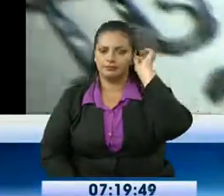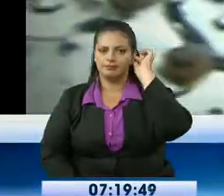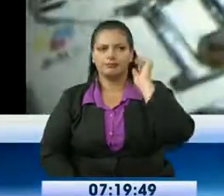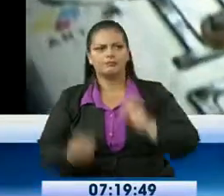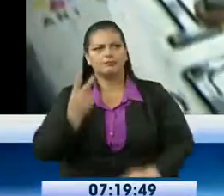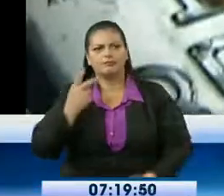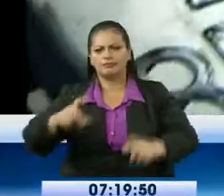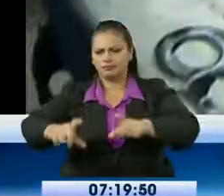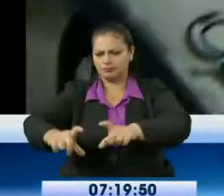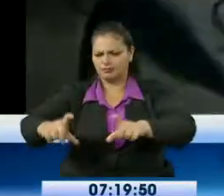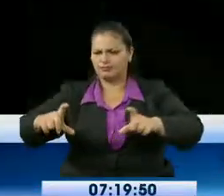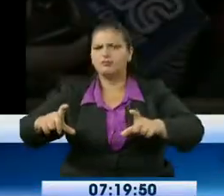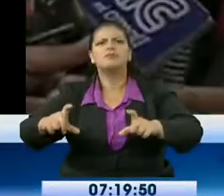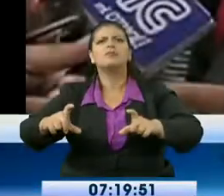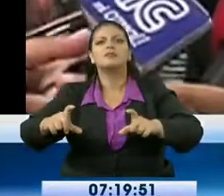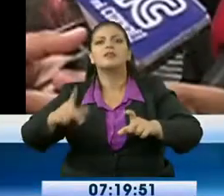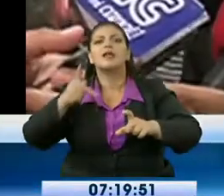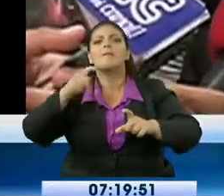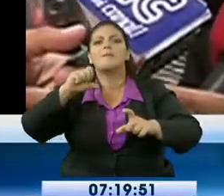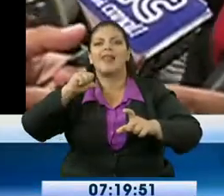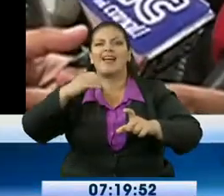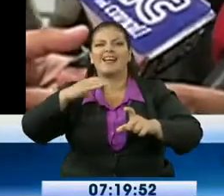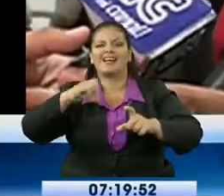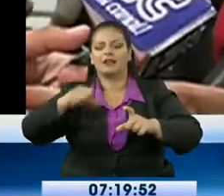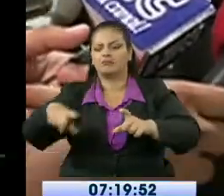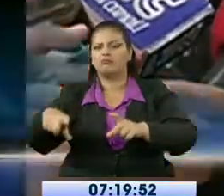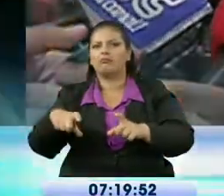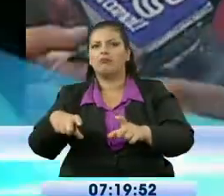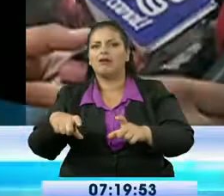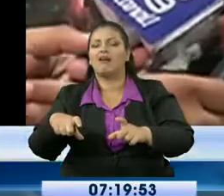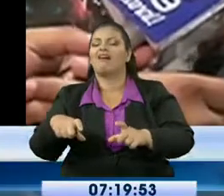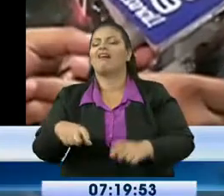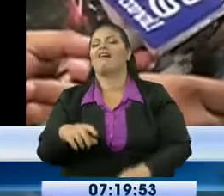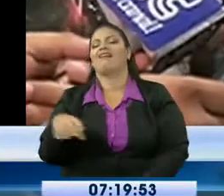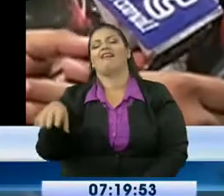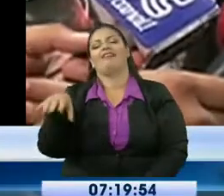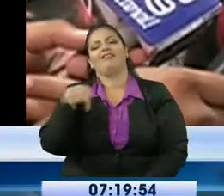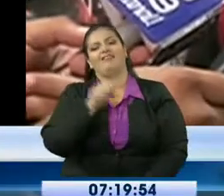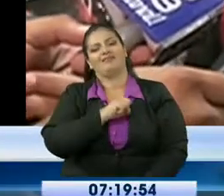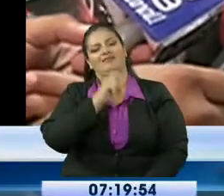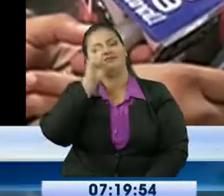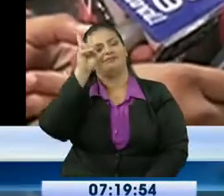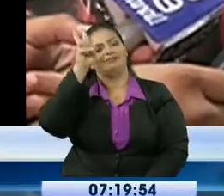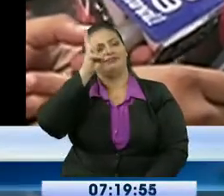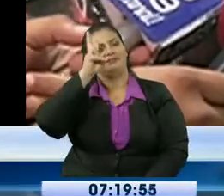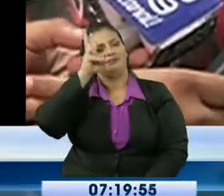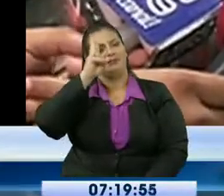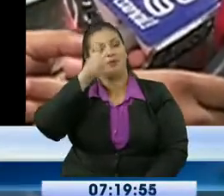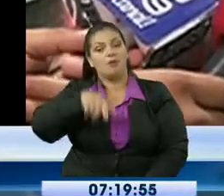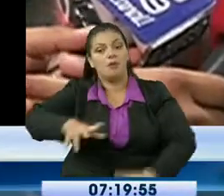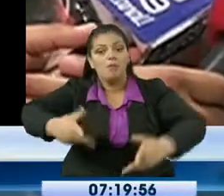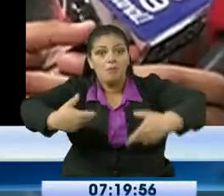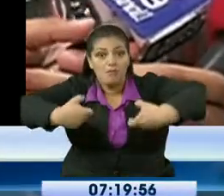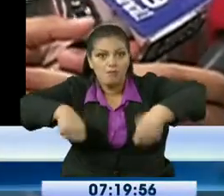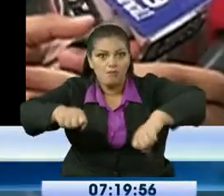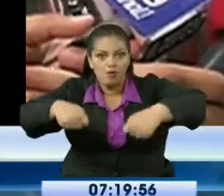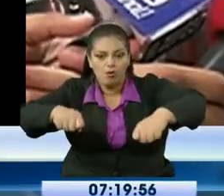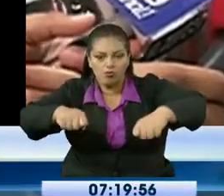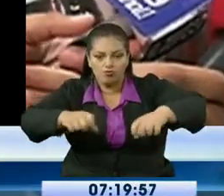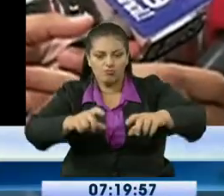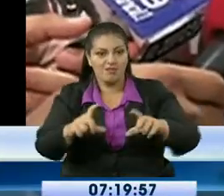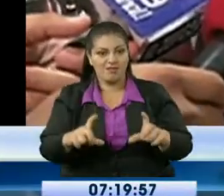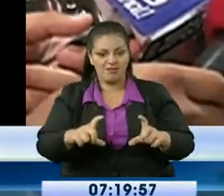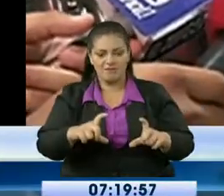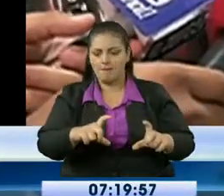placas de la motocicleta. Bueno, este es el modus operandi que utilizan ahora estas personas que se transportan en estos vehículos tipo